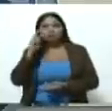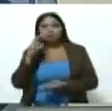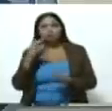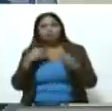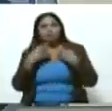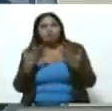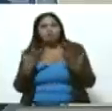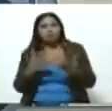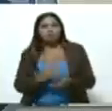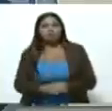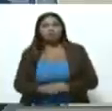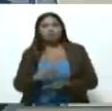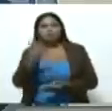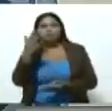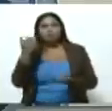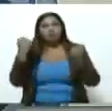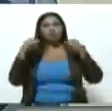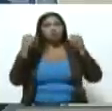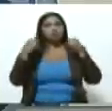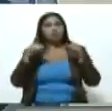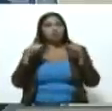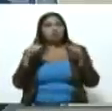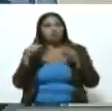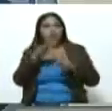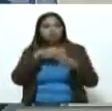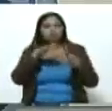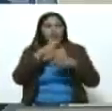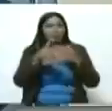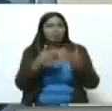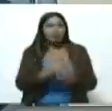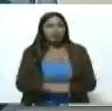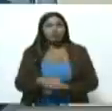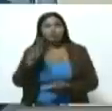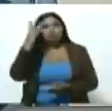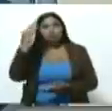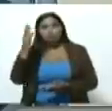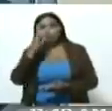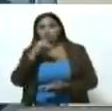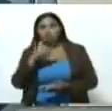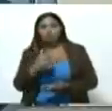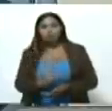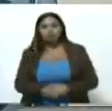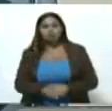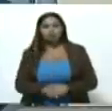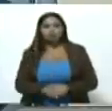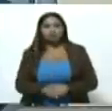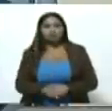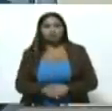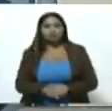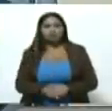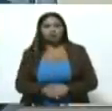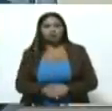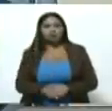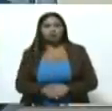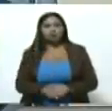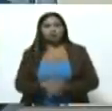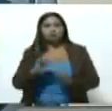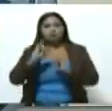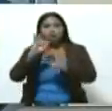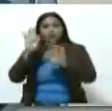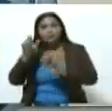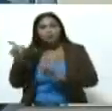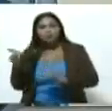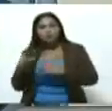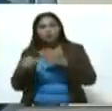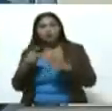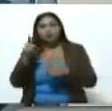un ejercicio de pesadilla, ¿no? No un sueño, una pesadilla, de esta gente en el poder por una hora,